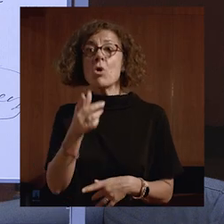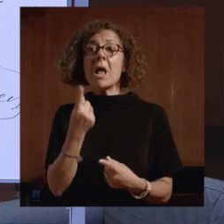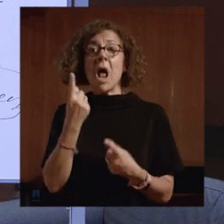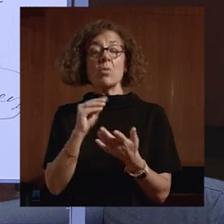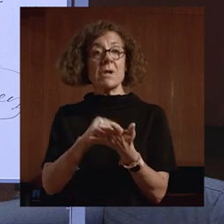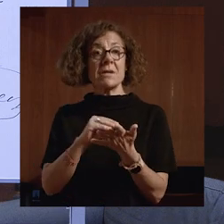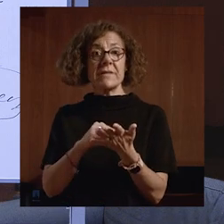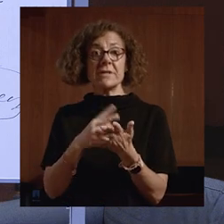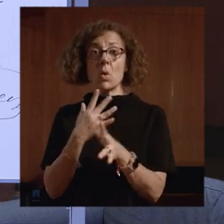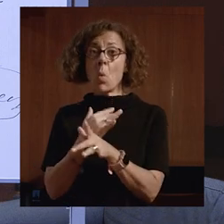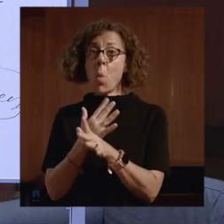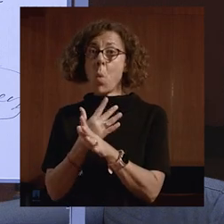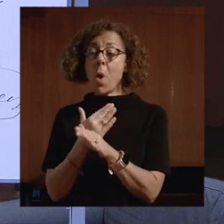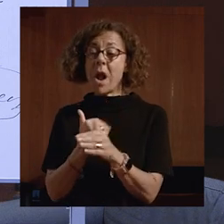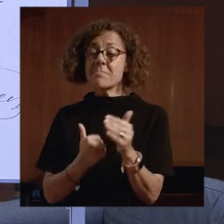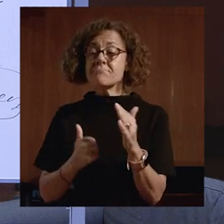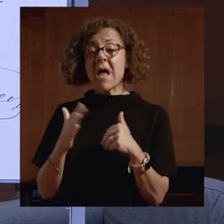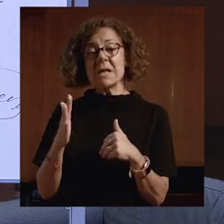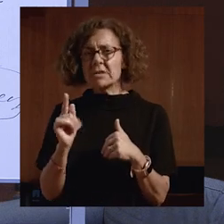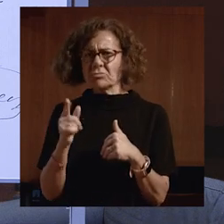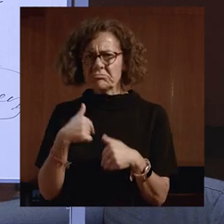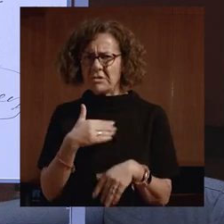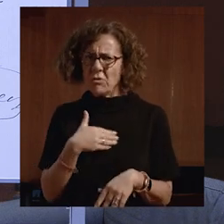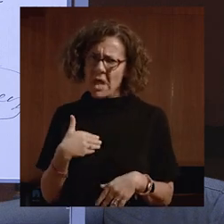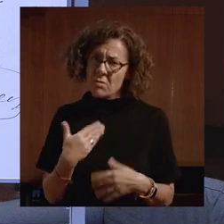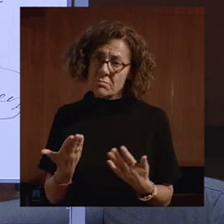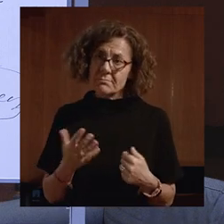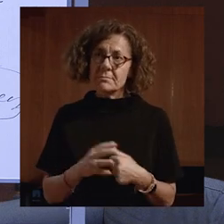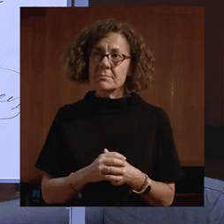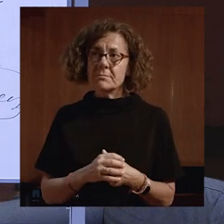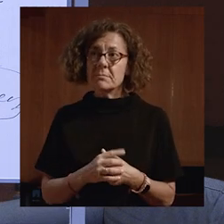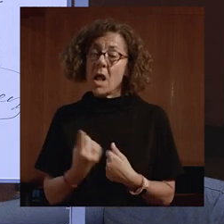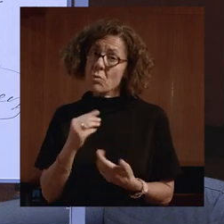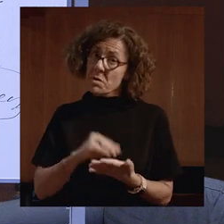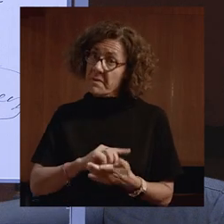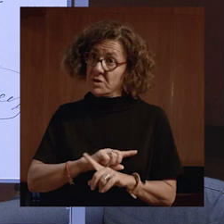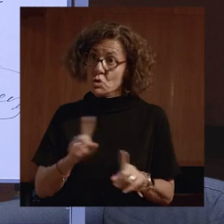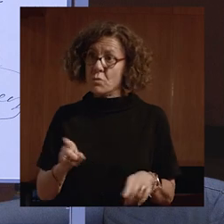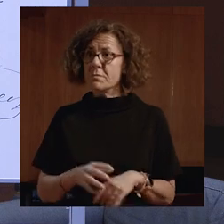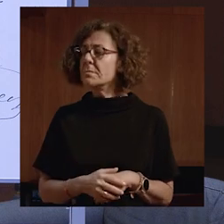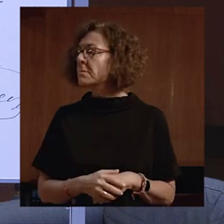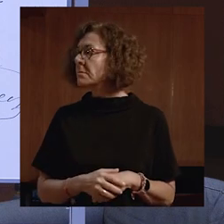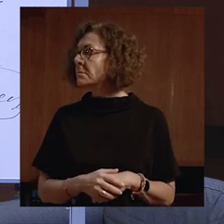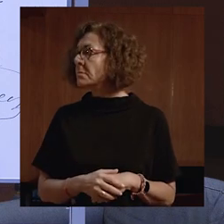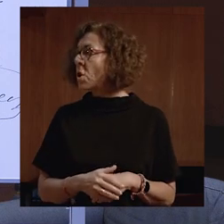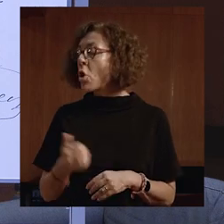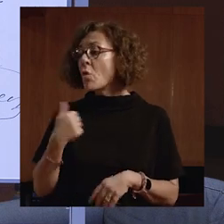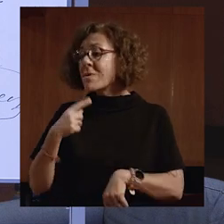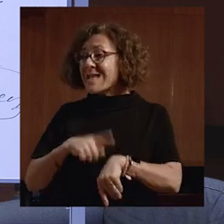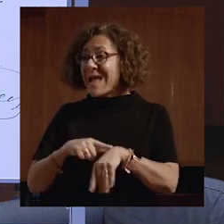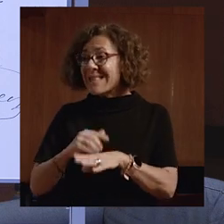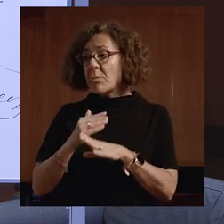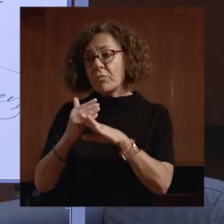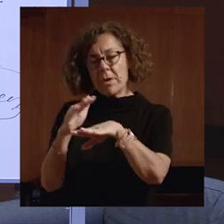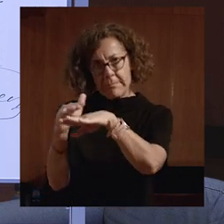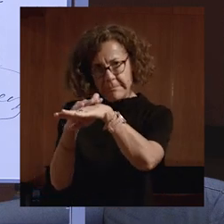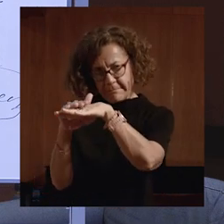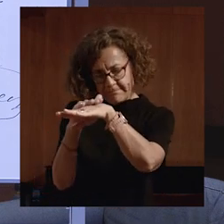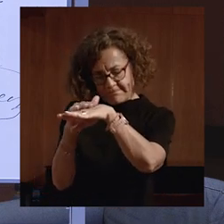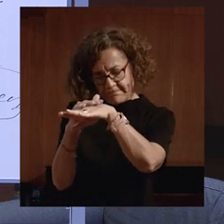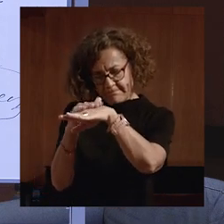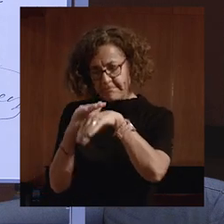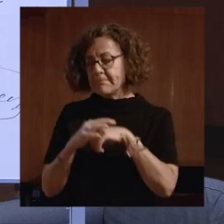tenemos que jugarlo más de lo que querríamos. Y a veces no. como ya me he pasado el tiempo, me vas a perdonar, Guillermo, por